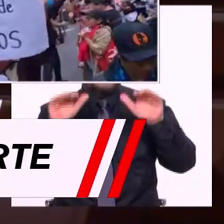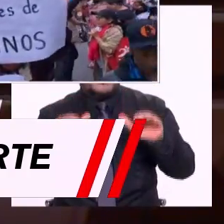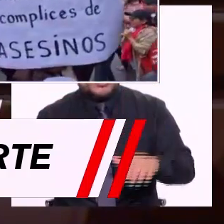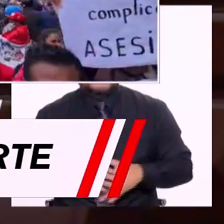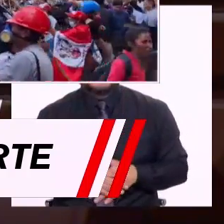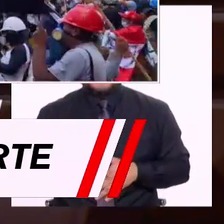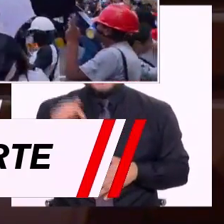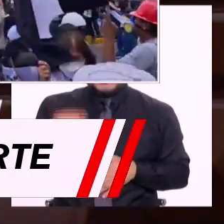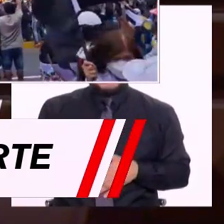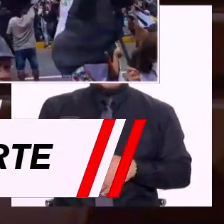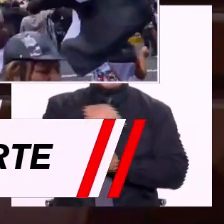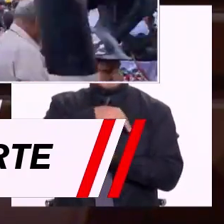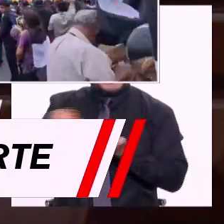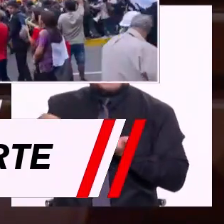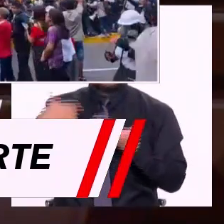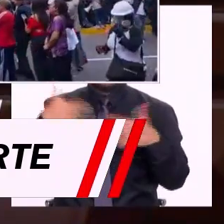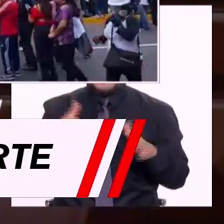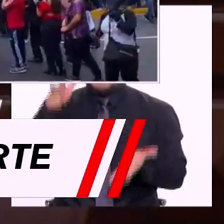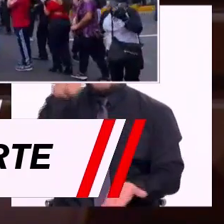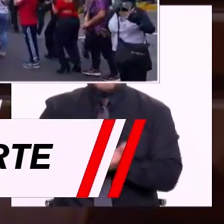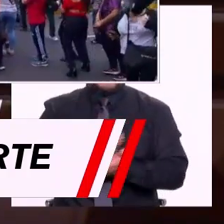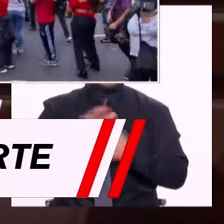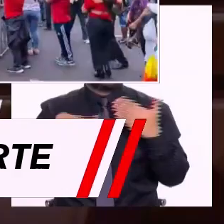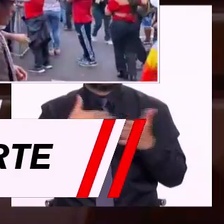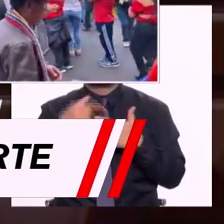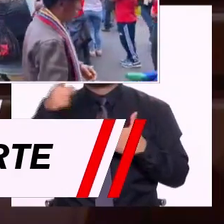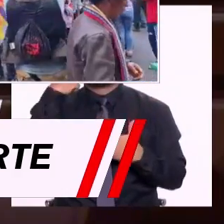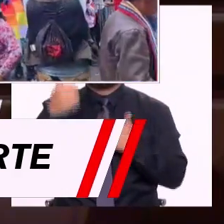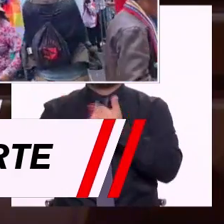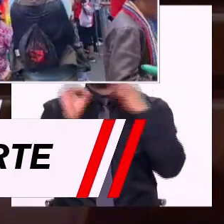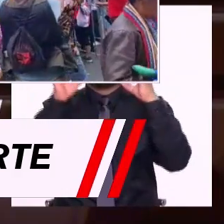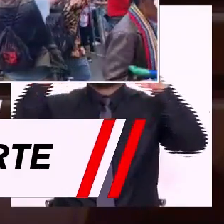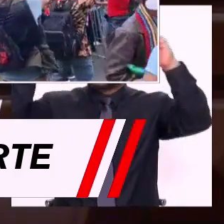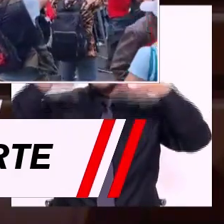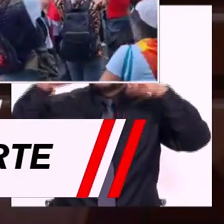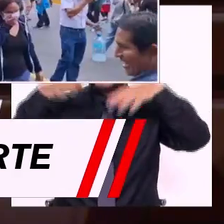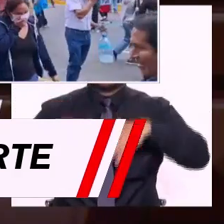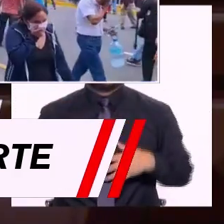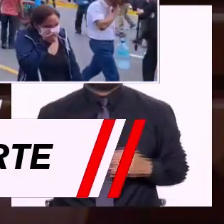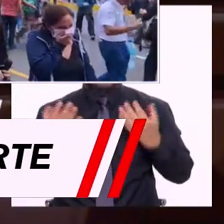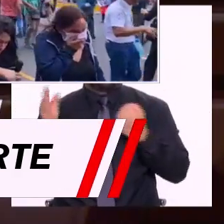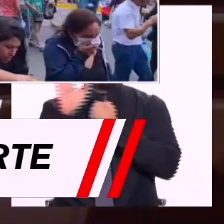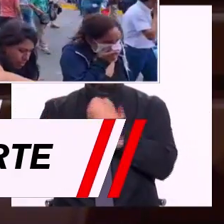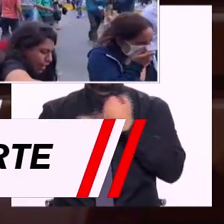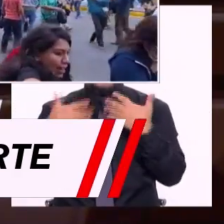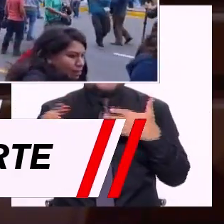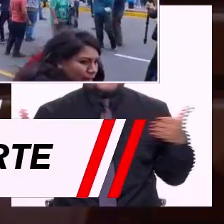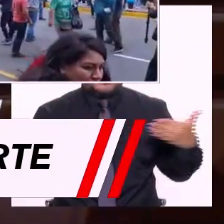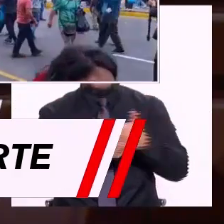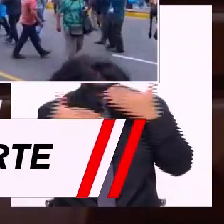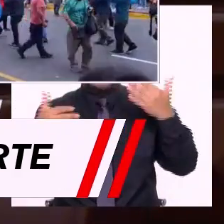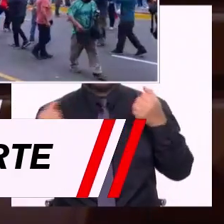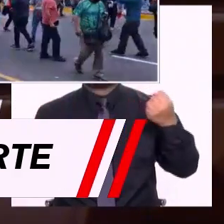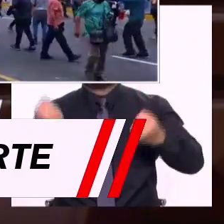lluvias para garantizar la transitabilidad de las vías de comunicación a través de 19 puentes